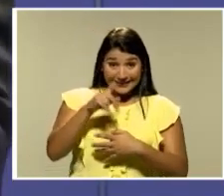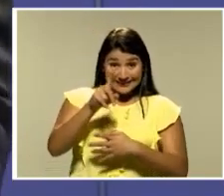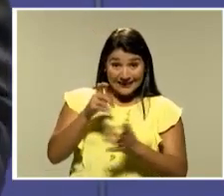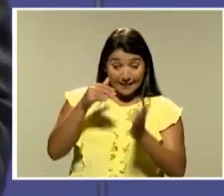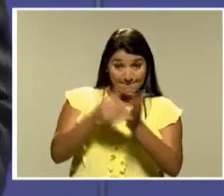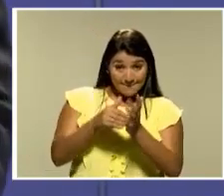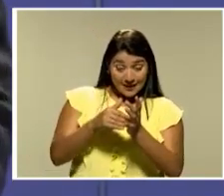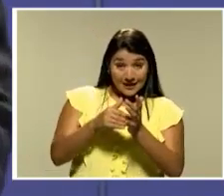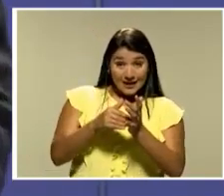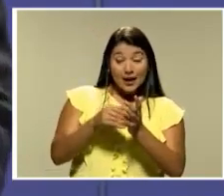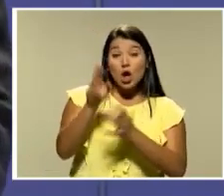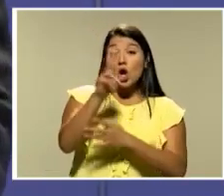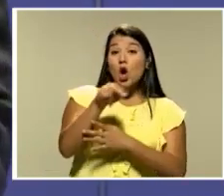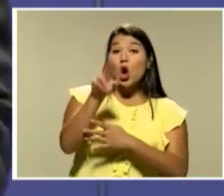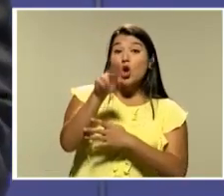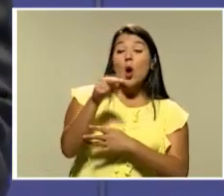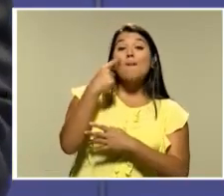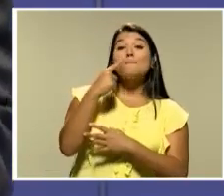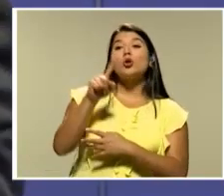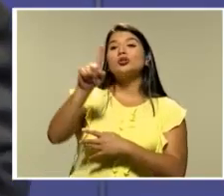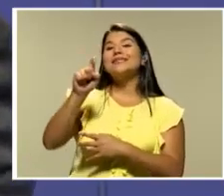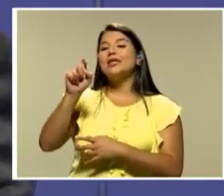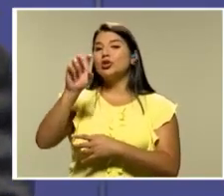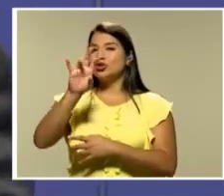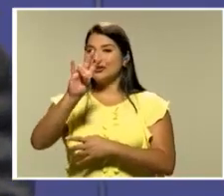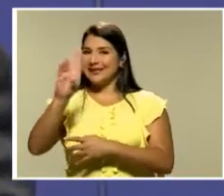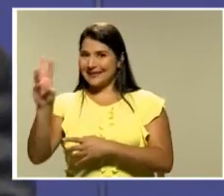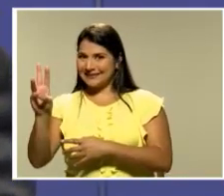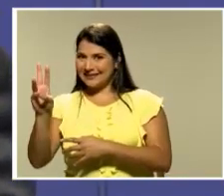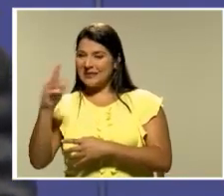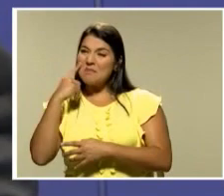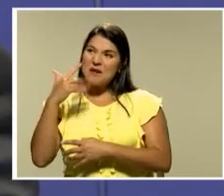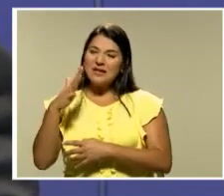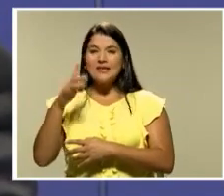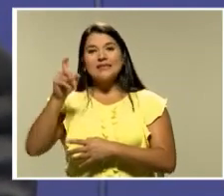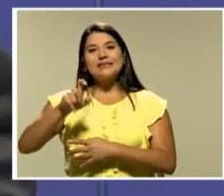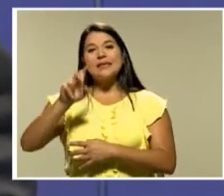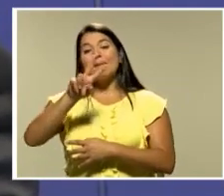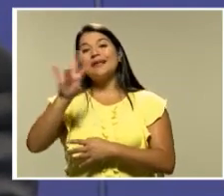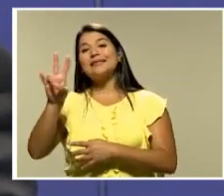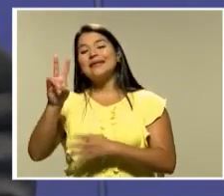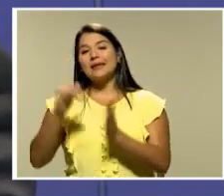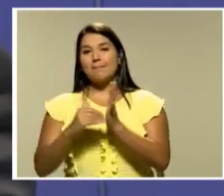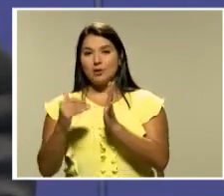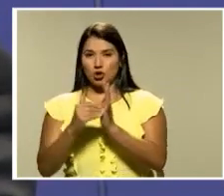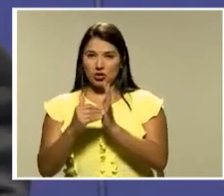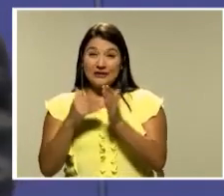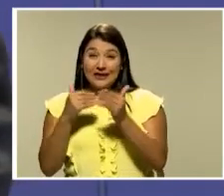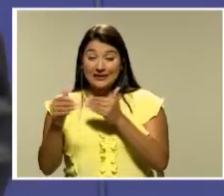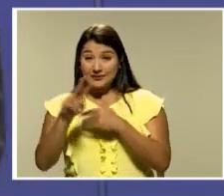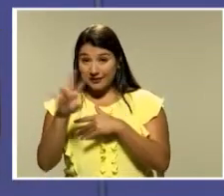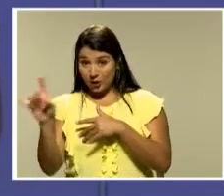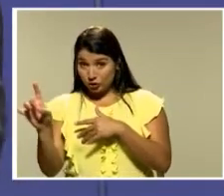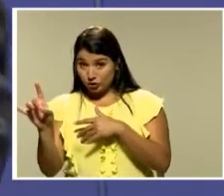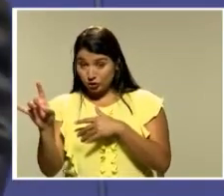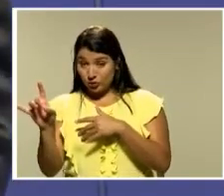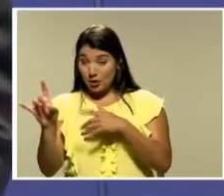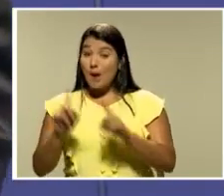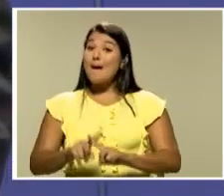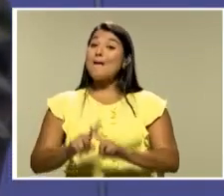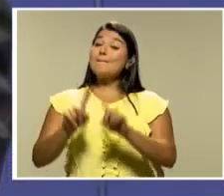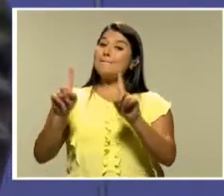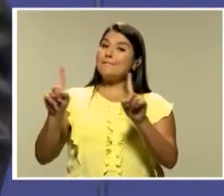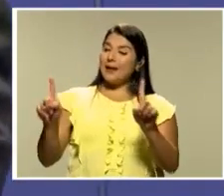durante 276 meses, parecería que necesita 27 millones, casi 28. Pero ahí tenemos